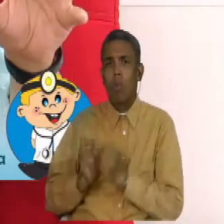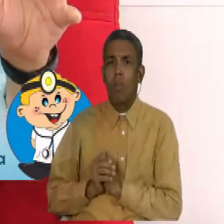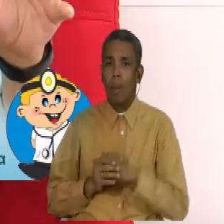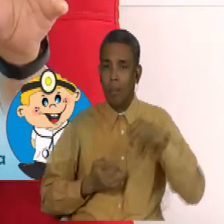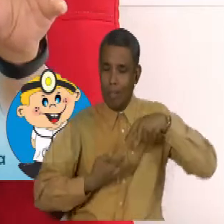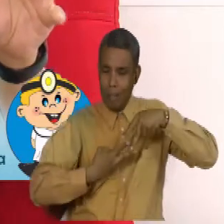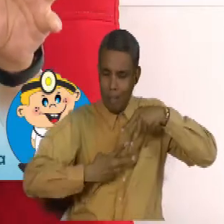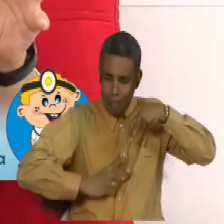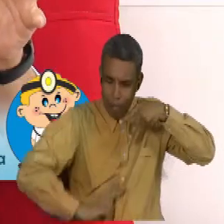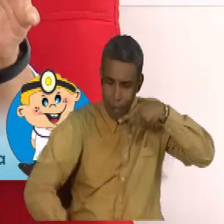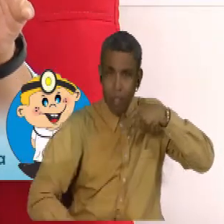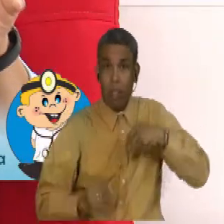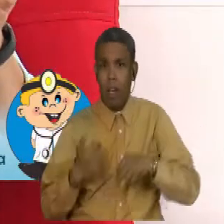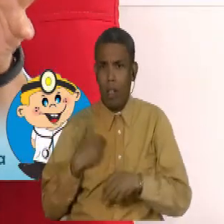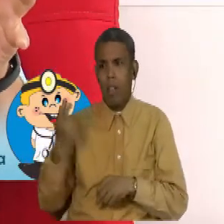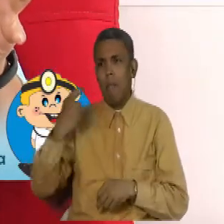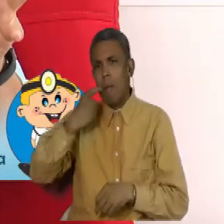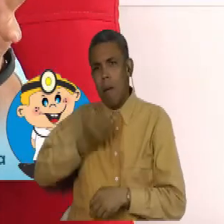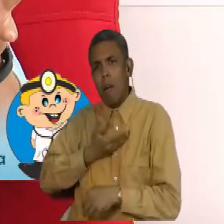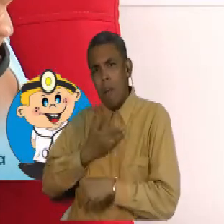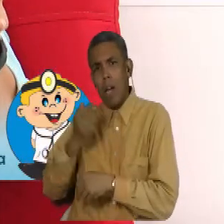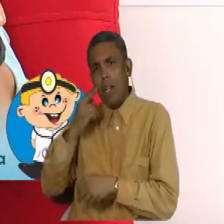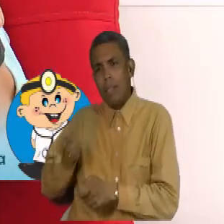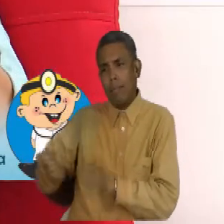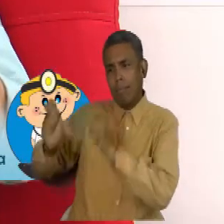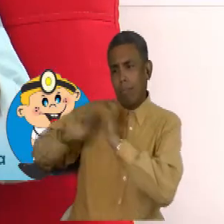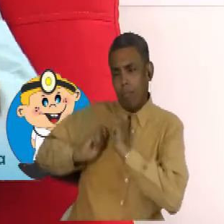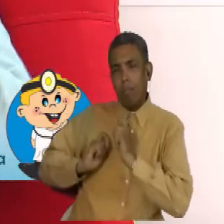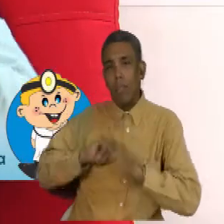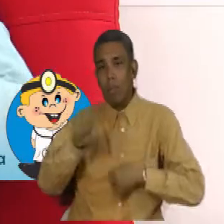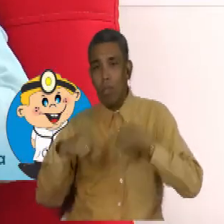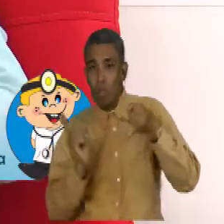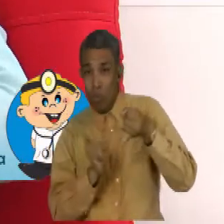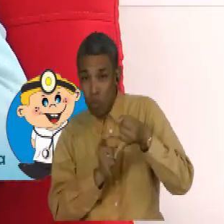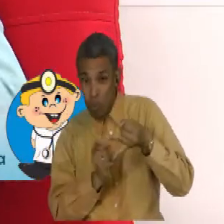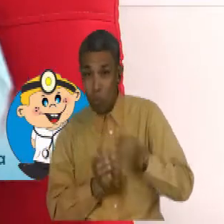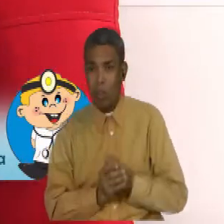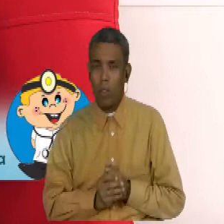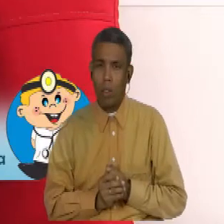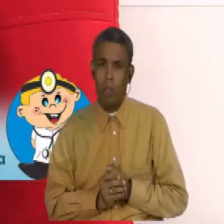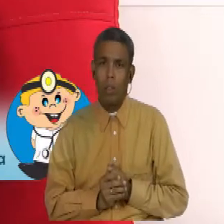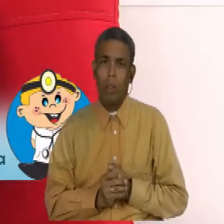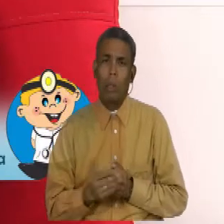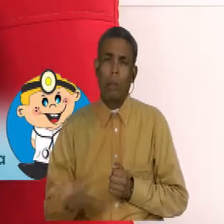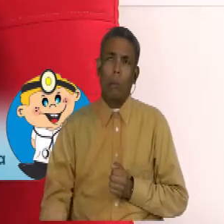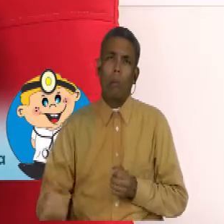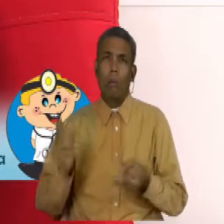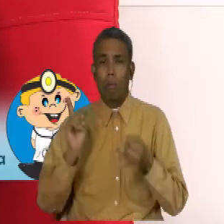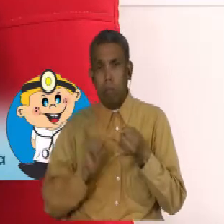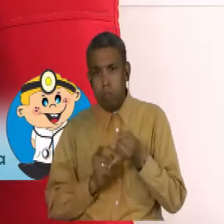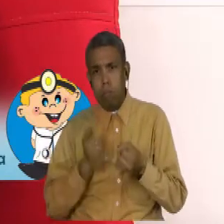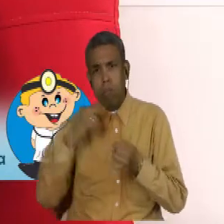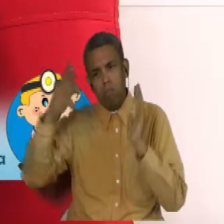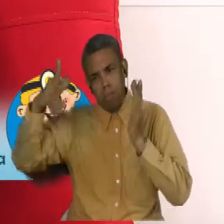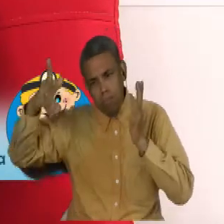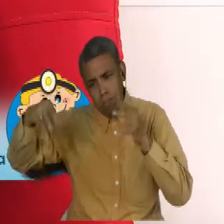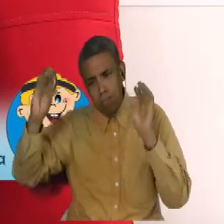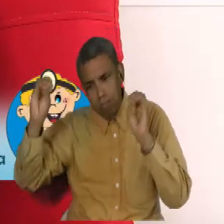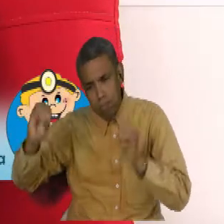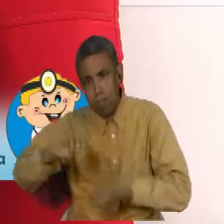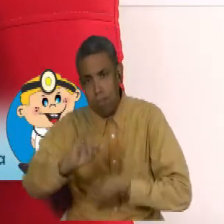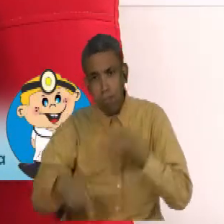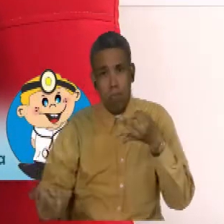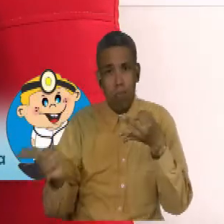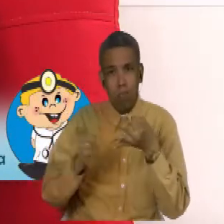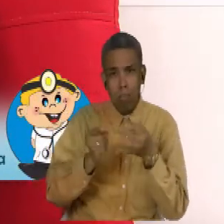son las entidades de salud donde se le atiende. Entonces, esas cuatro variables, la más importante es la